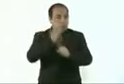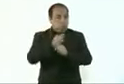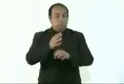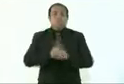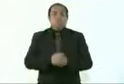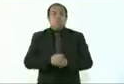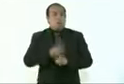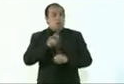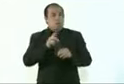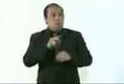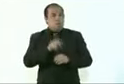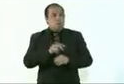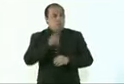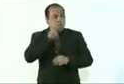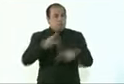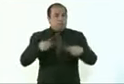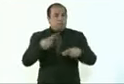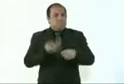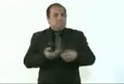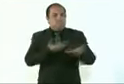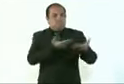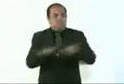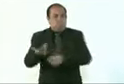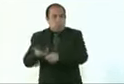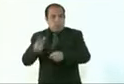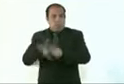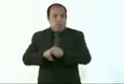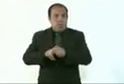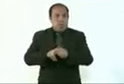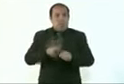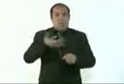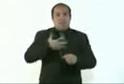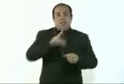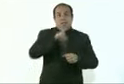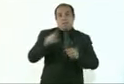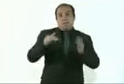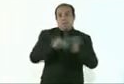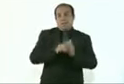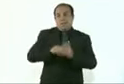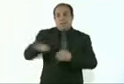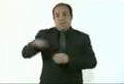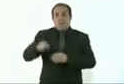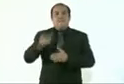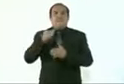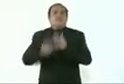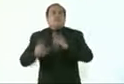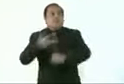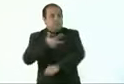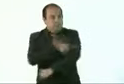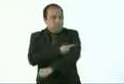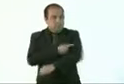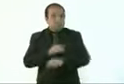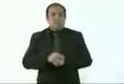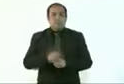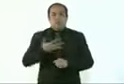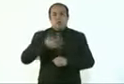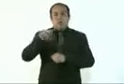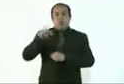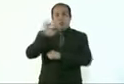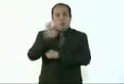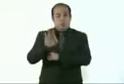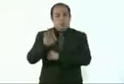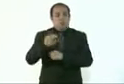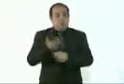personas que llegan a hospitalizarse son en mayor proporción por 100.000 habitantes las no vacunadas. Ya se señalaba aquí el 80% de